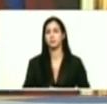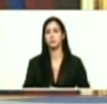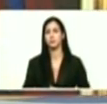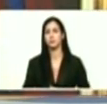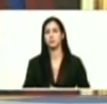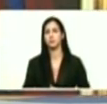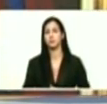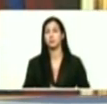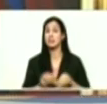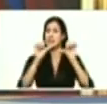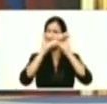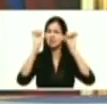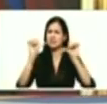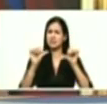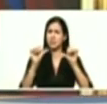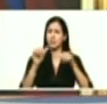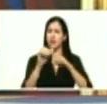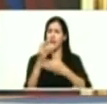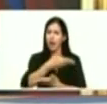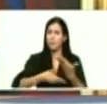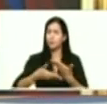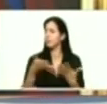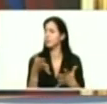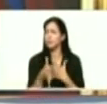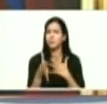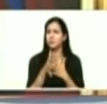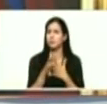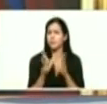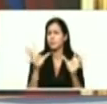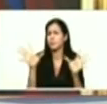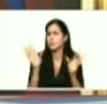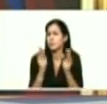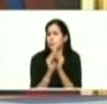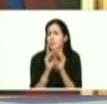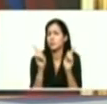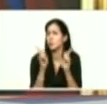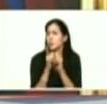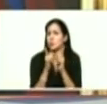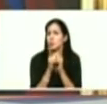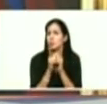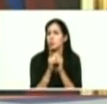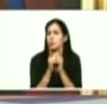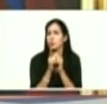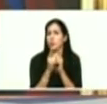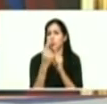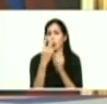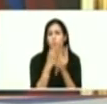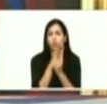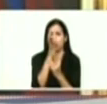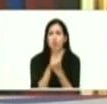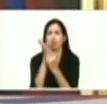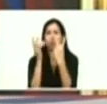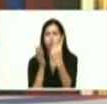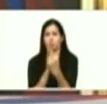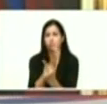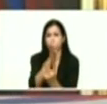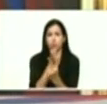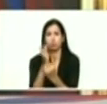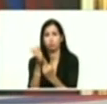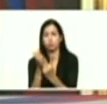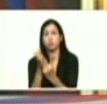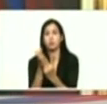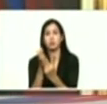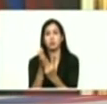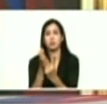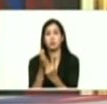el sistema de cambio que vamos a simplificar en dos bandas la banda del